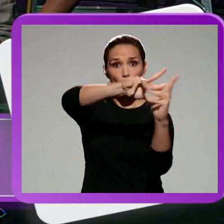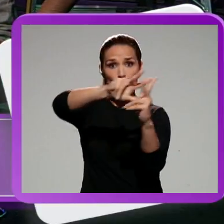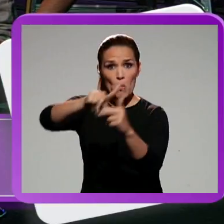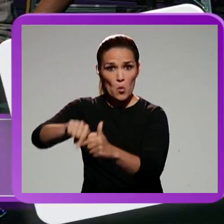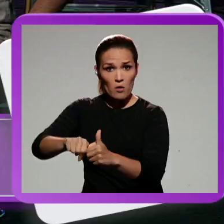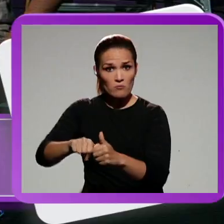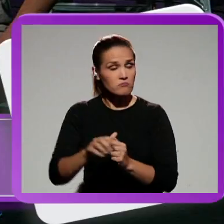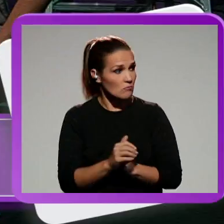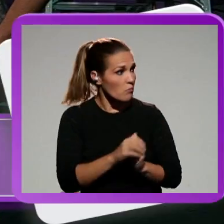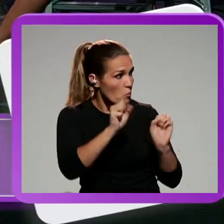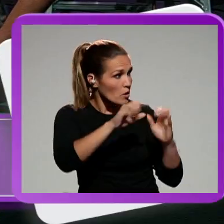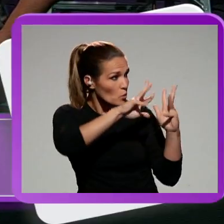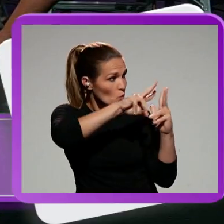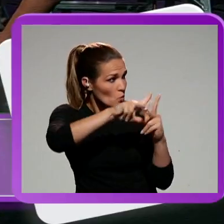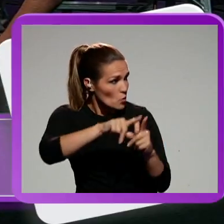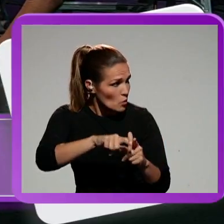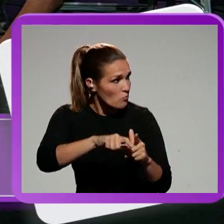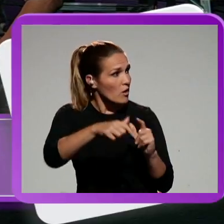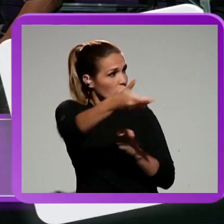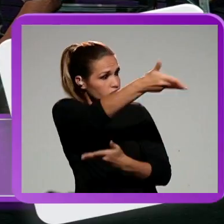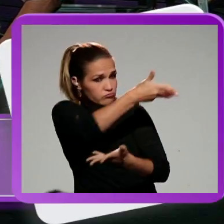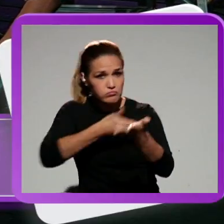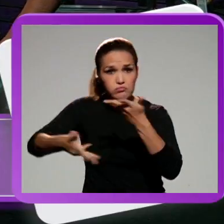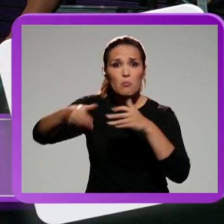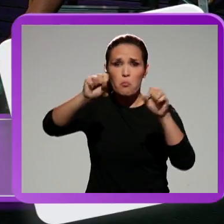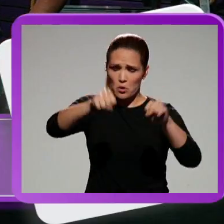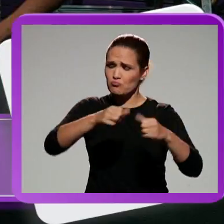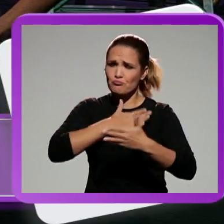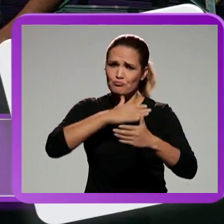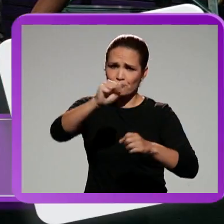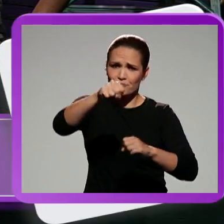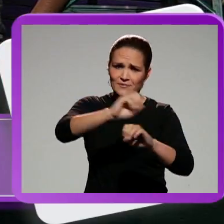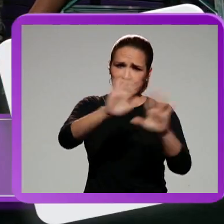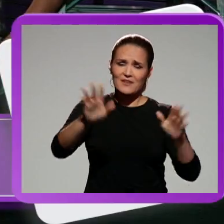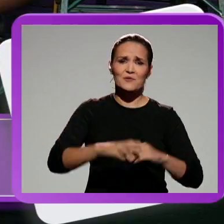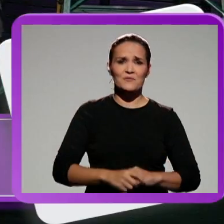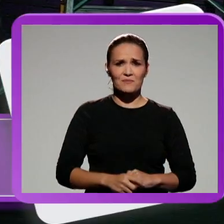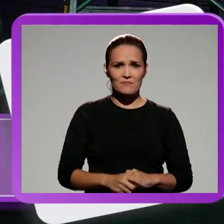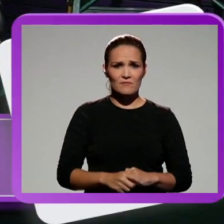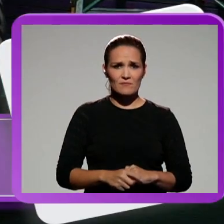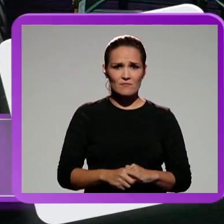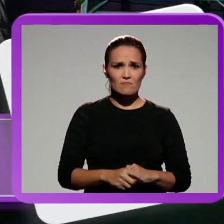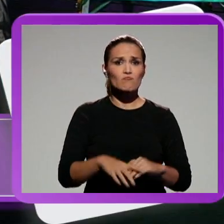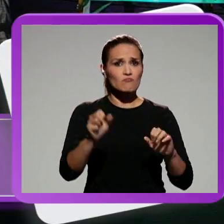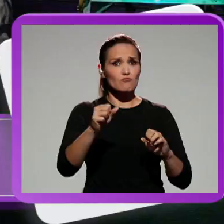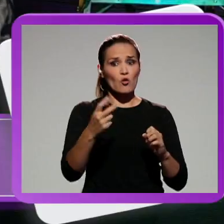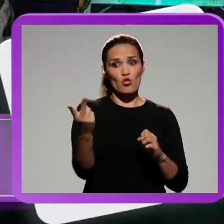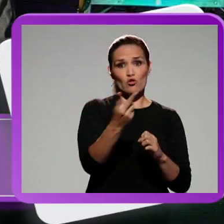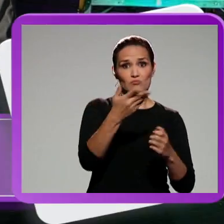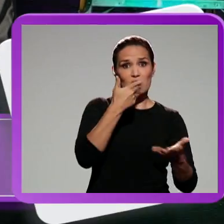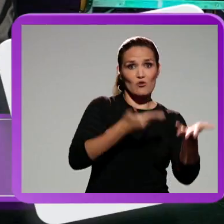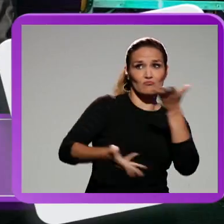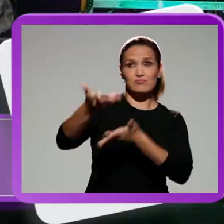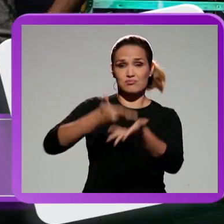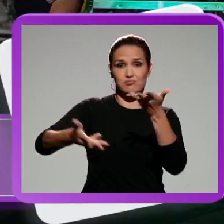y ellos lo pueden tomar compartir, de las redes. Compartir de las claro, redes. Claro, ahí estará. De hecho, si comparten las dos, mejores,